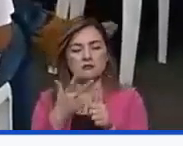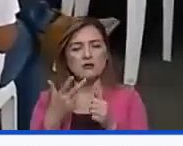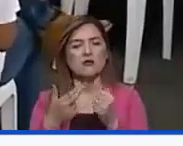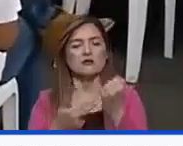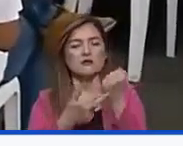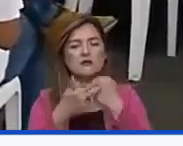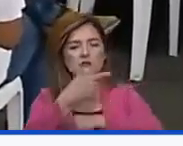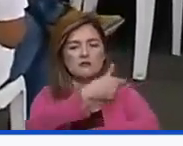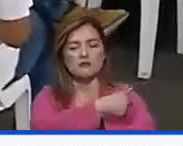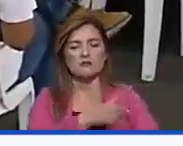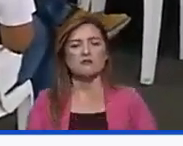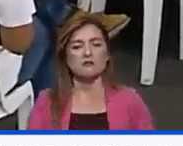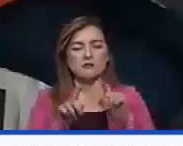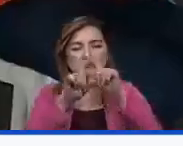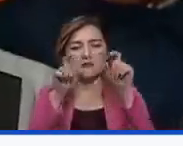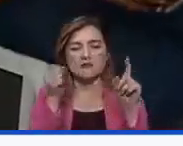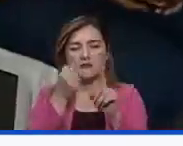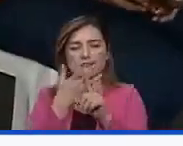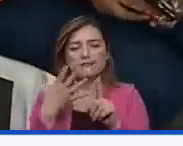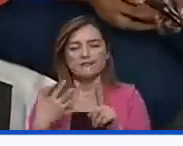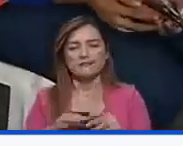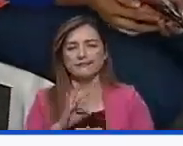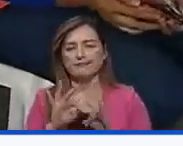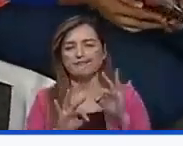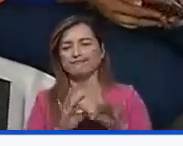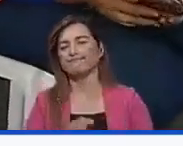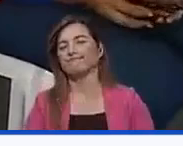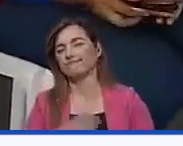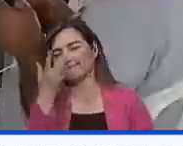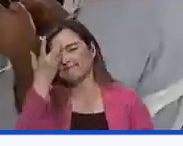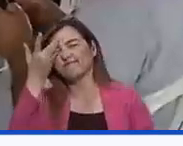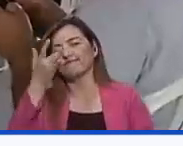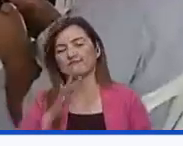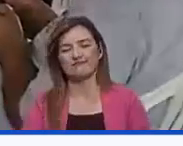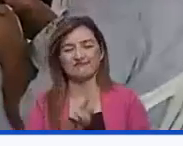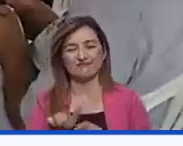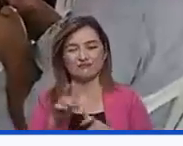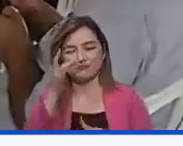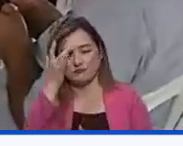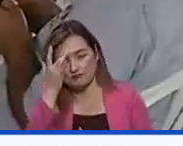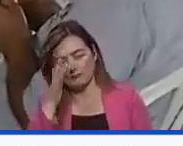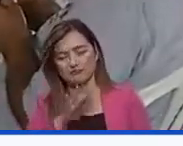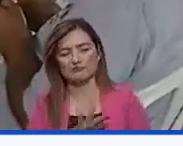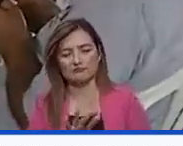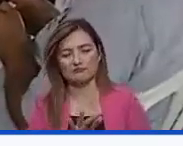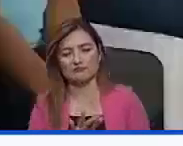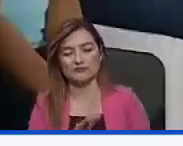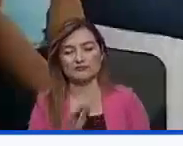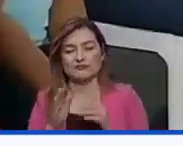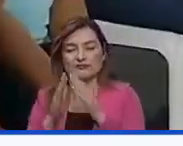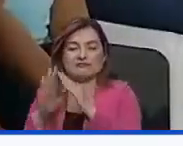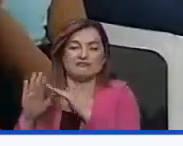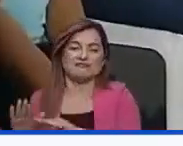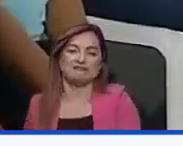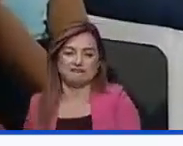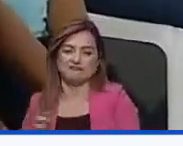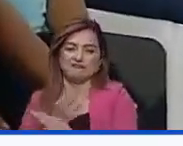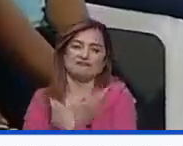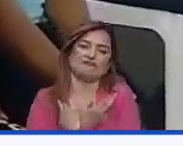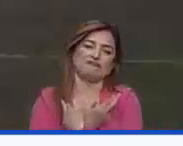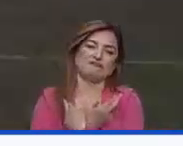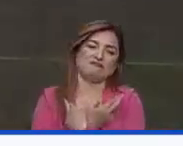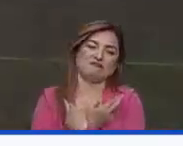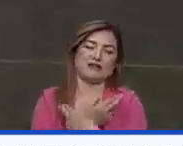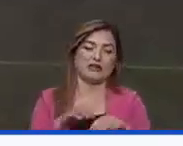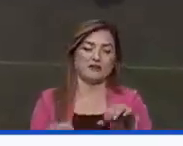Y es que las empresas se han visto afectadas por la nueva ola de casos. Varios colaboradores se han contagiado y han tenido que aislarse, lo que complica el